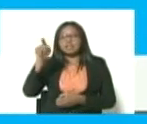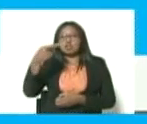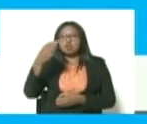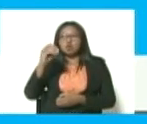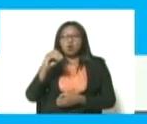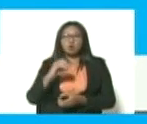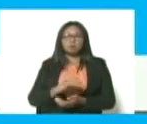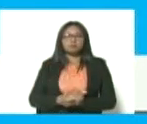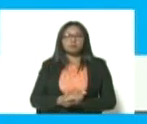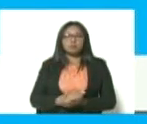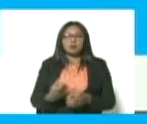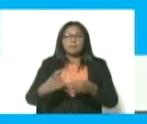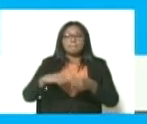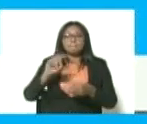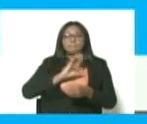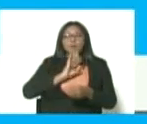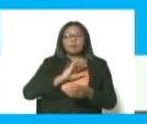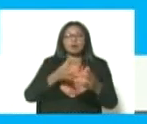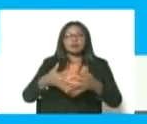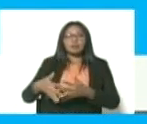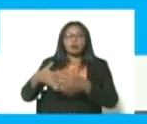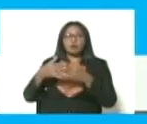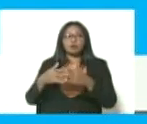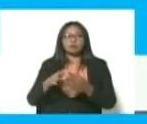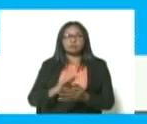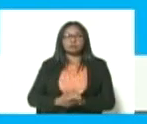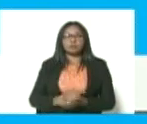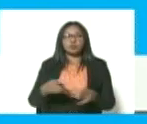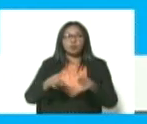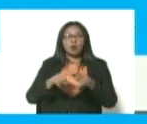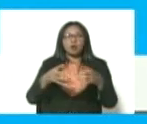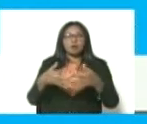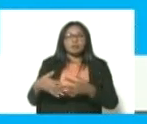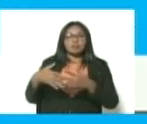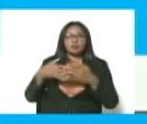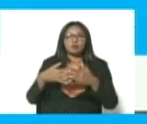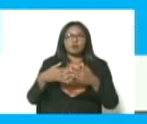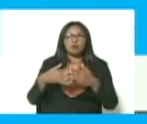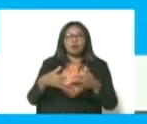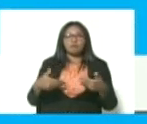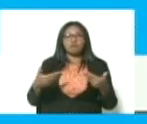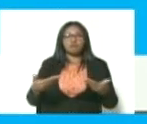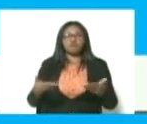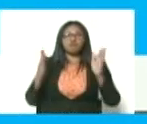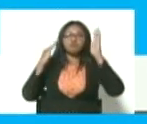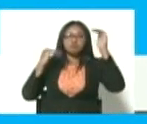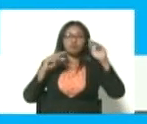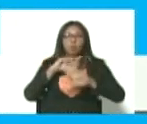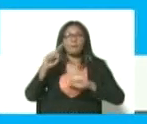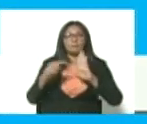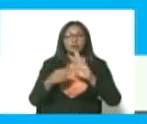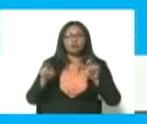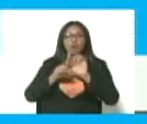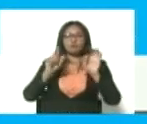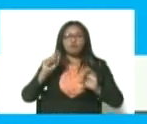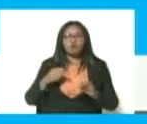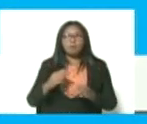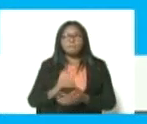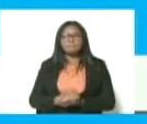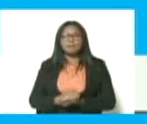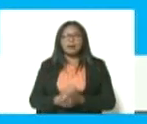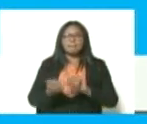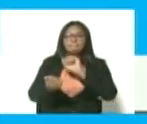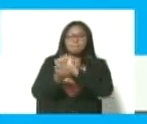Trabajaban como agentes estadounidenses y los Estados Unidos le da atención de agente estadounidense preso en el